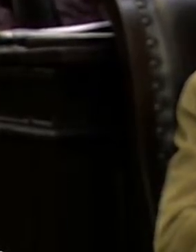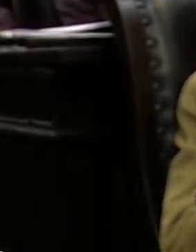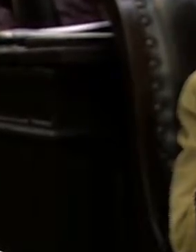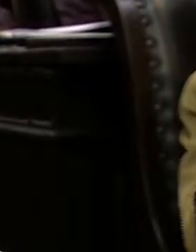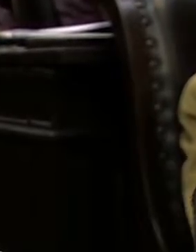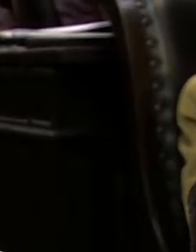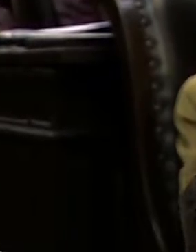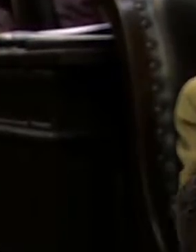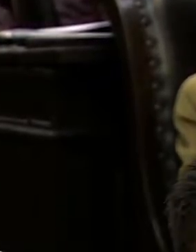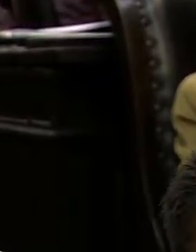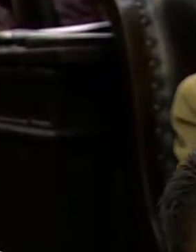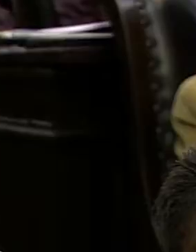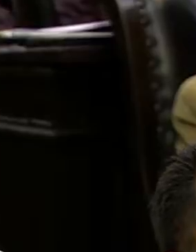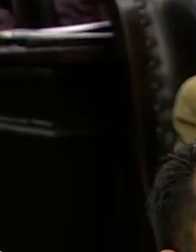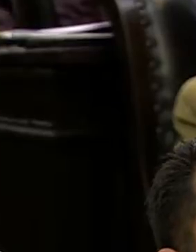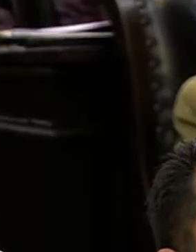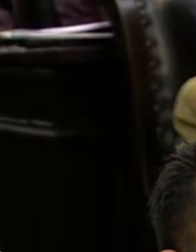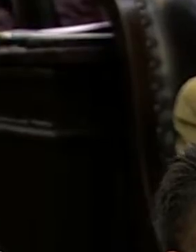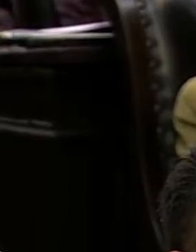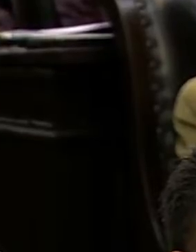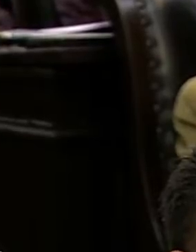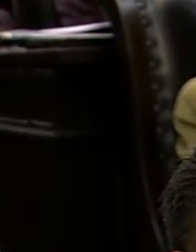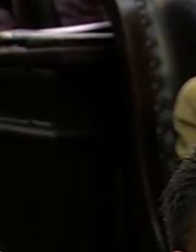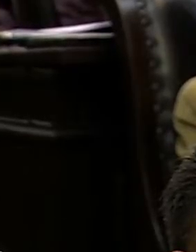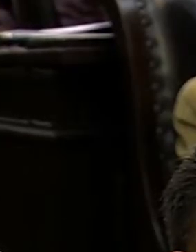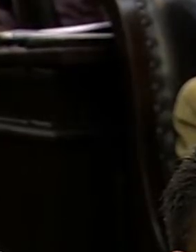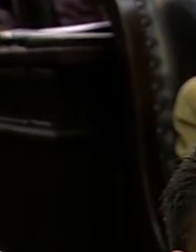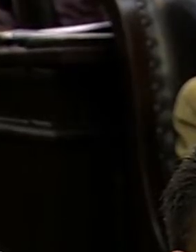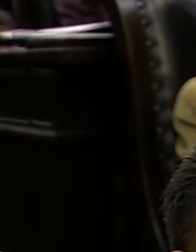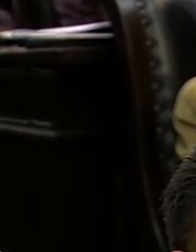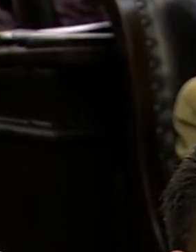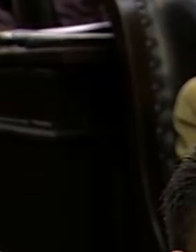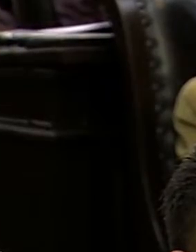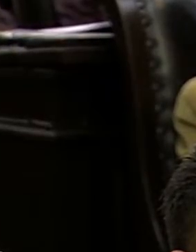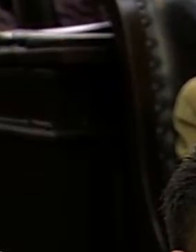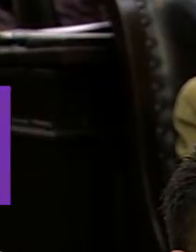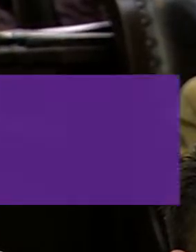donde la mayoría de los ciudadanos decidieron por la izquierda.